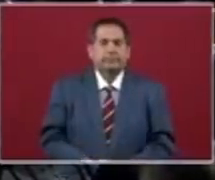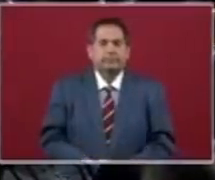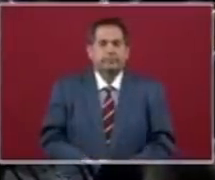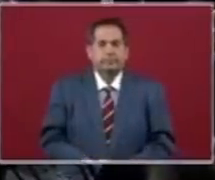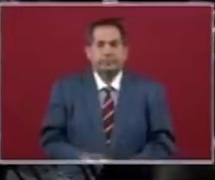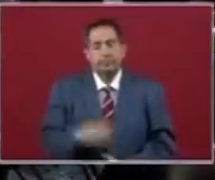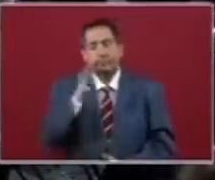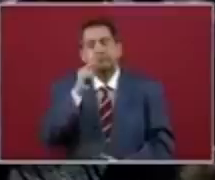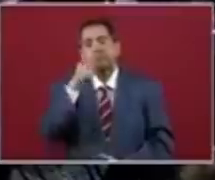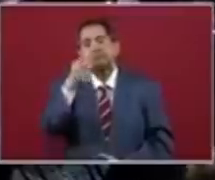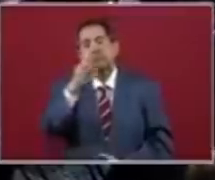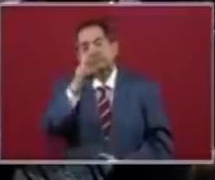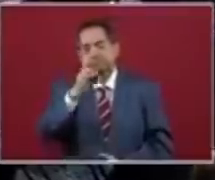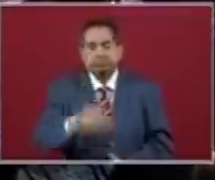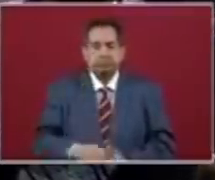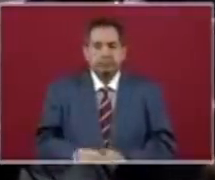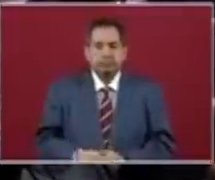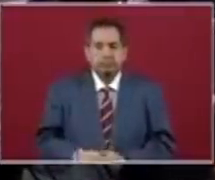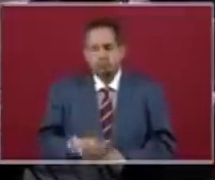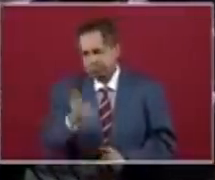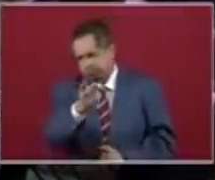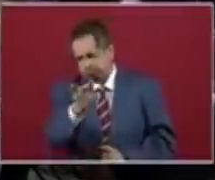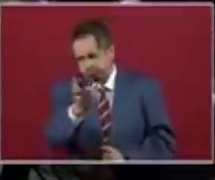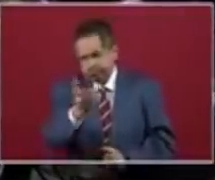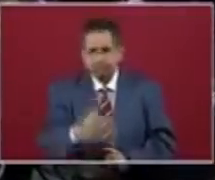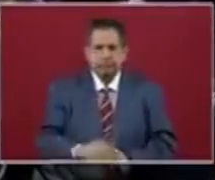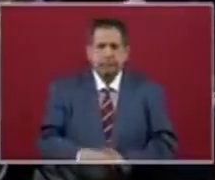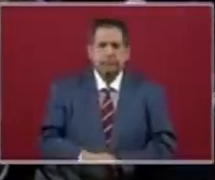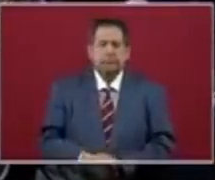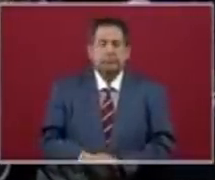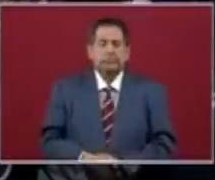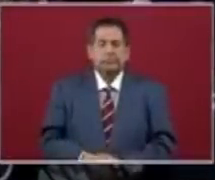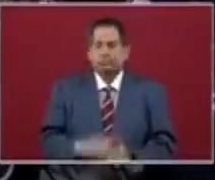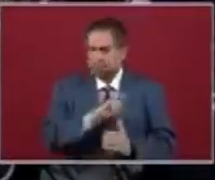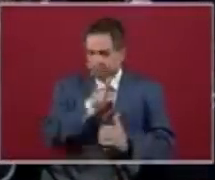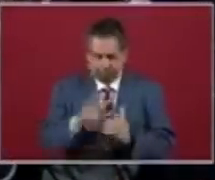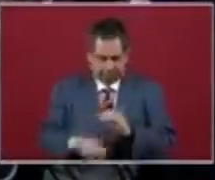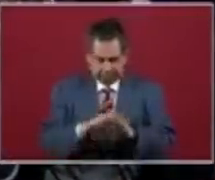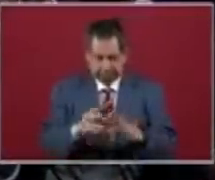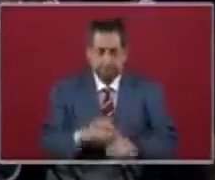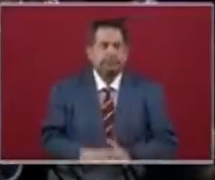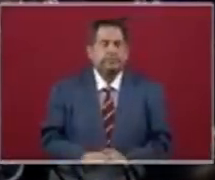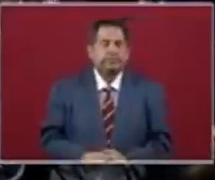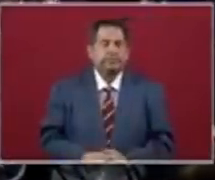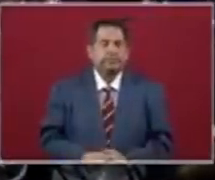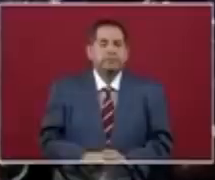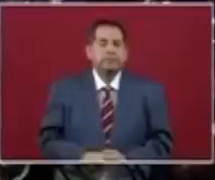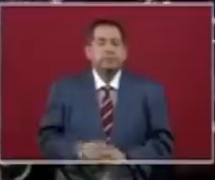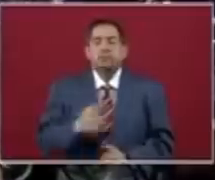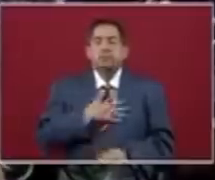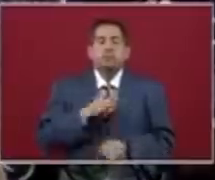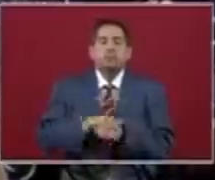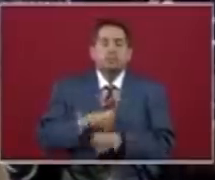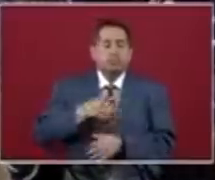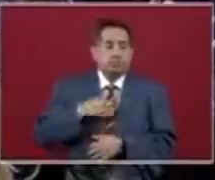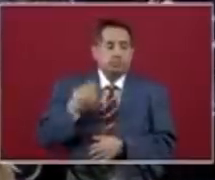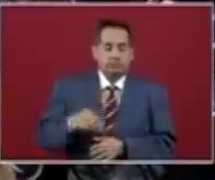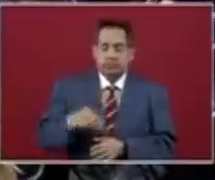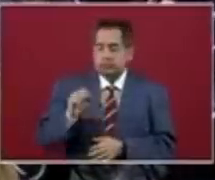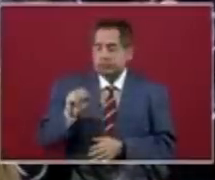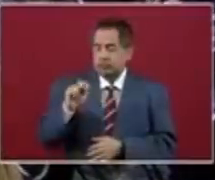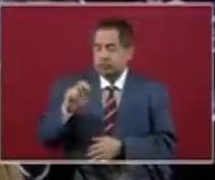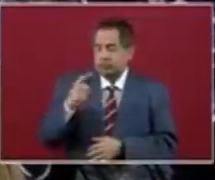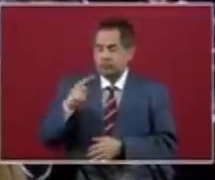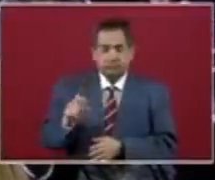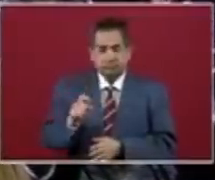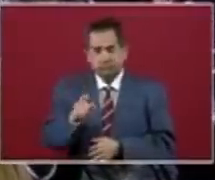A ver, allá atrás, ustedes dos, y ya terminamos. Presidente, buenos días. Montserrat Sánchez, de Reporte Índigo.